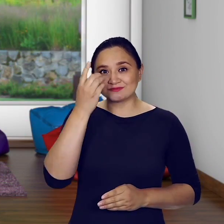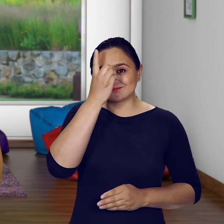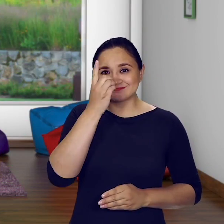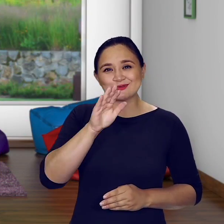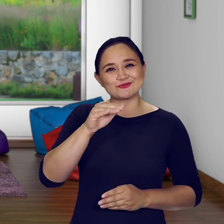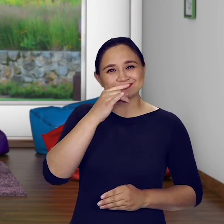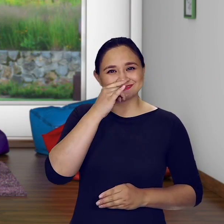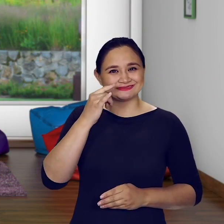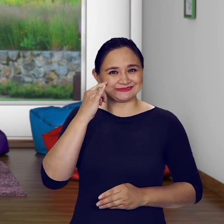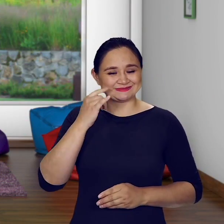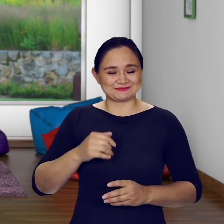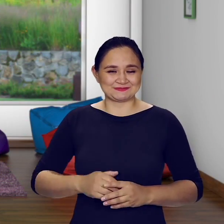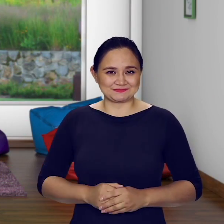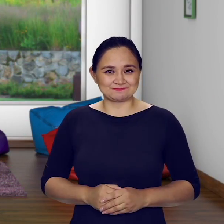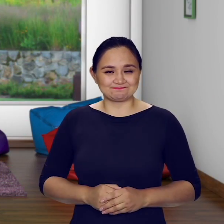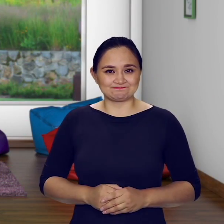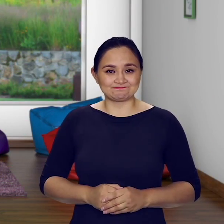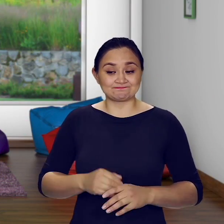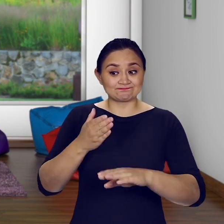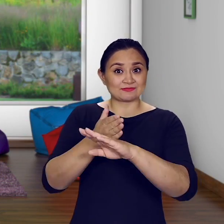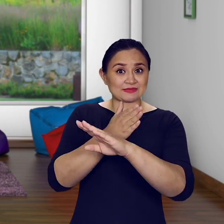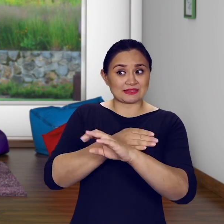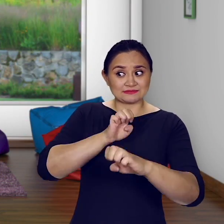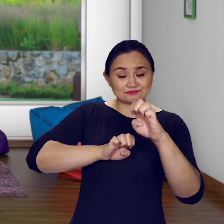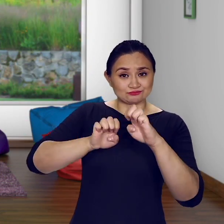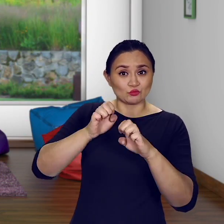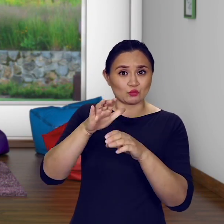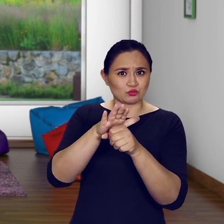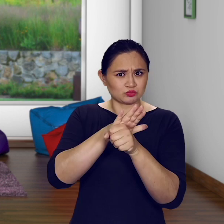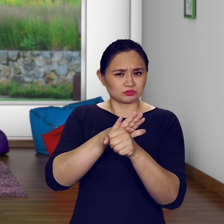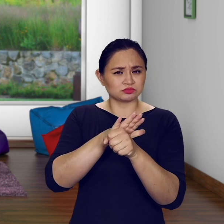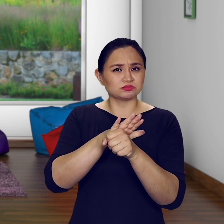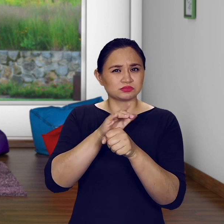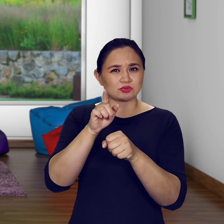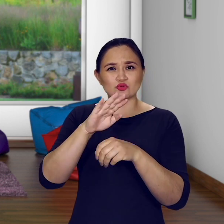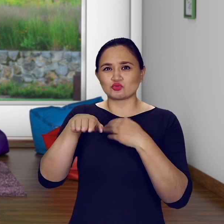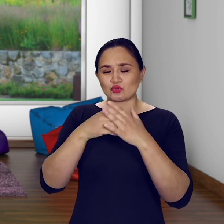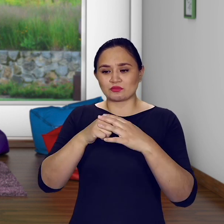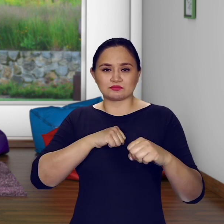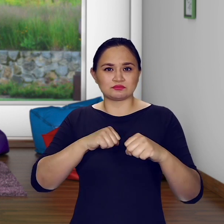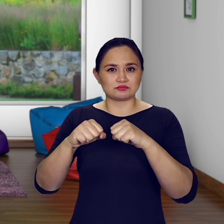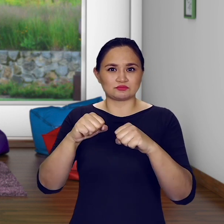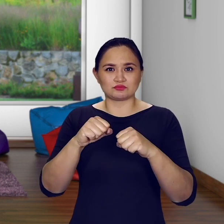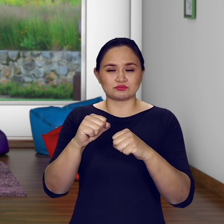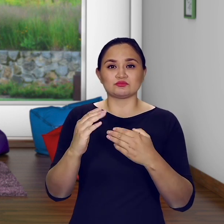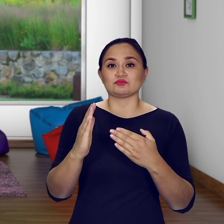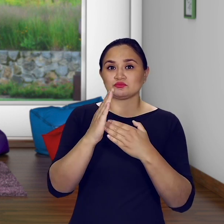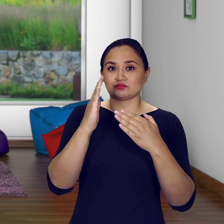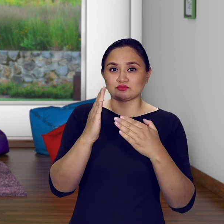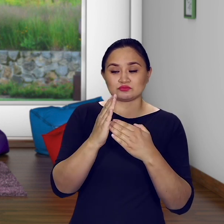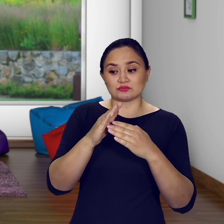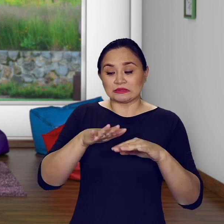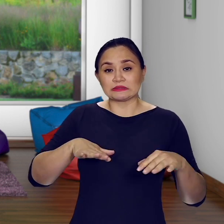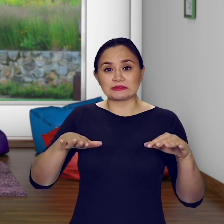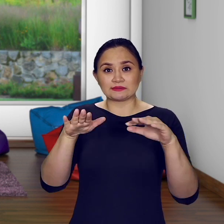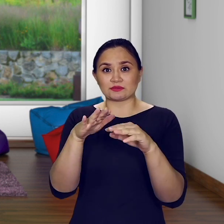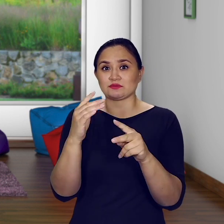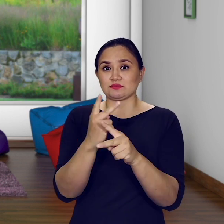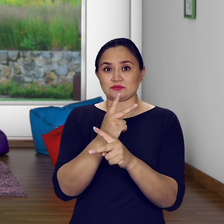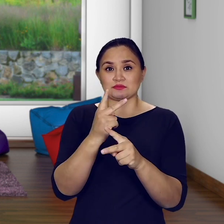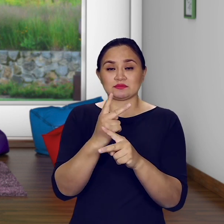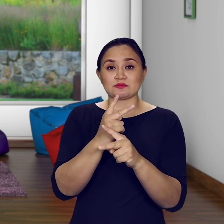Hola, profe Diana. Hola, chicas y chicos. La prevención integral es toda acción que evite que los eventos riesgosos se